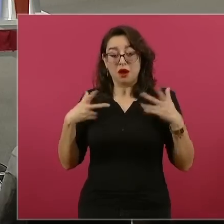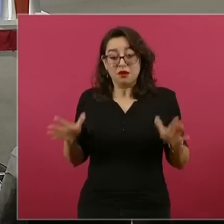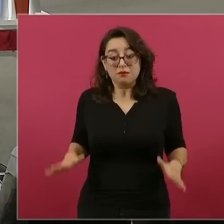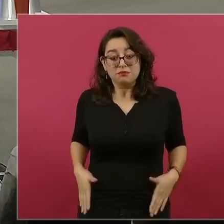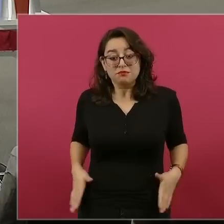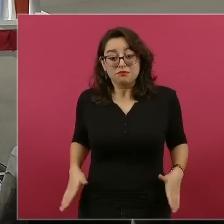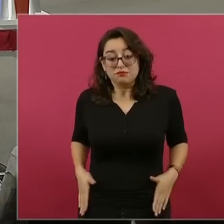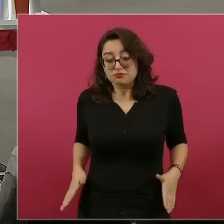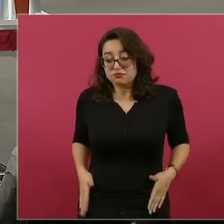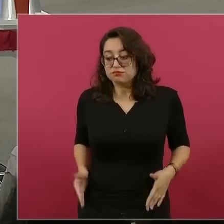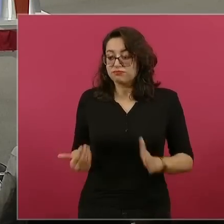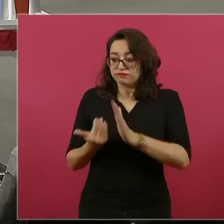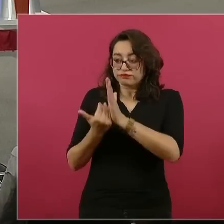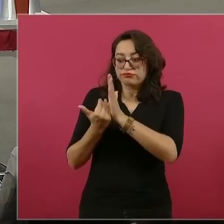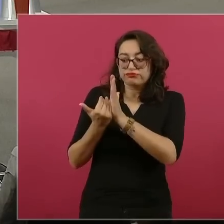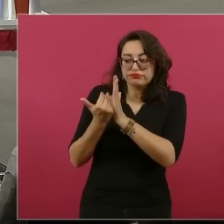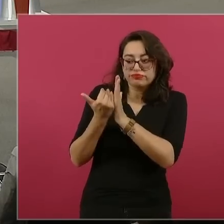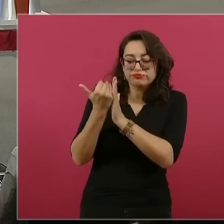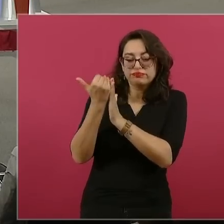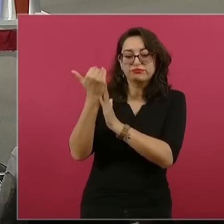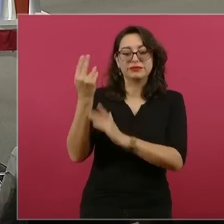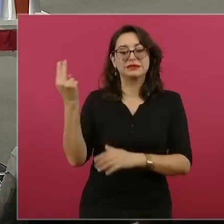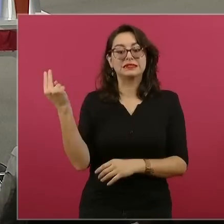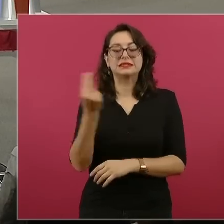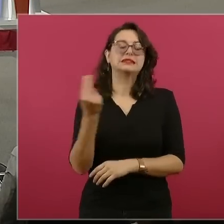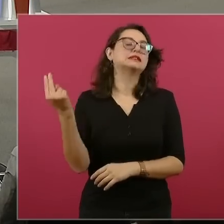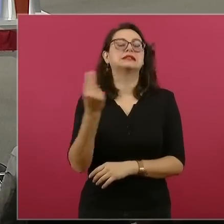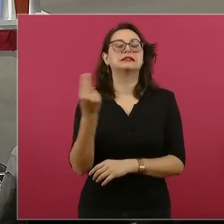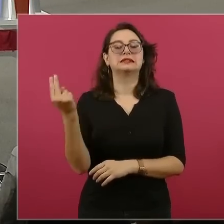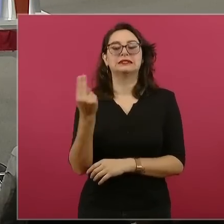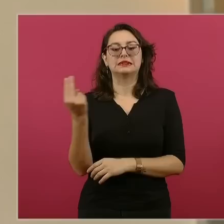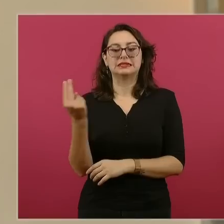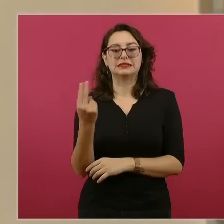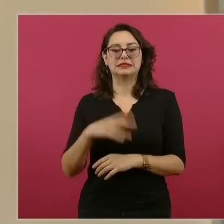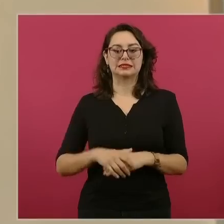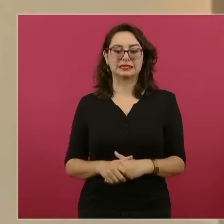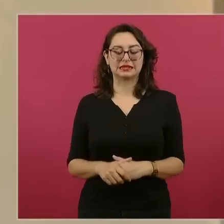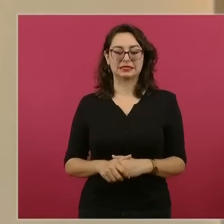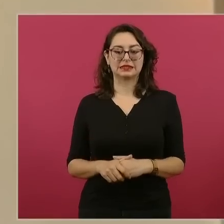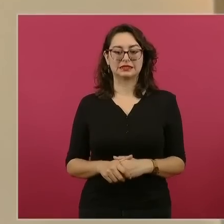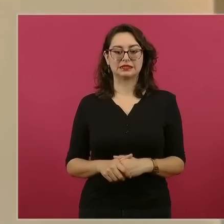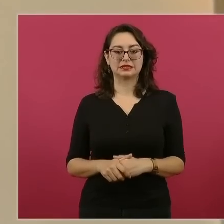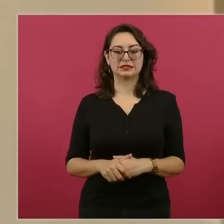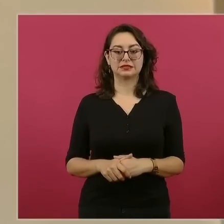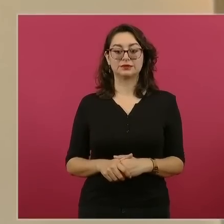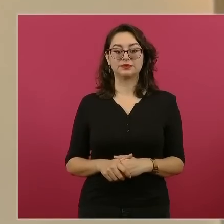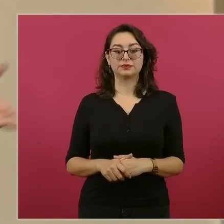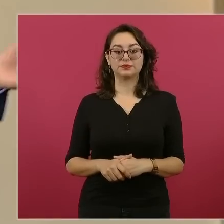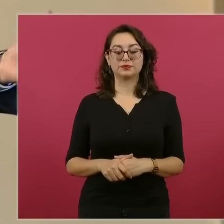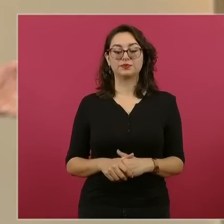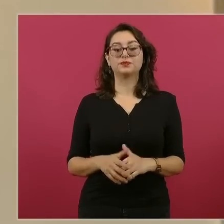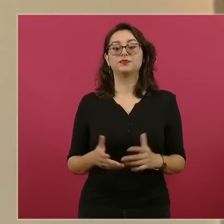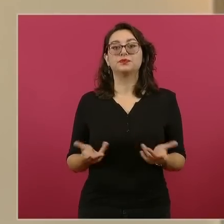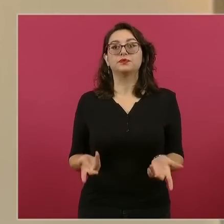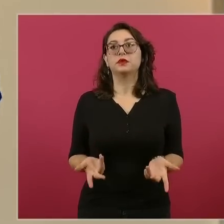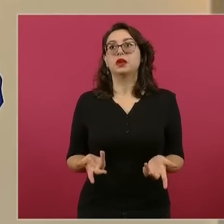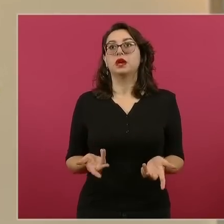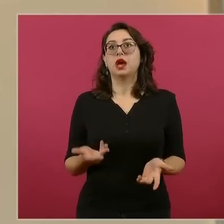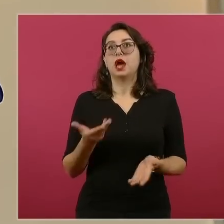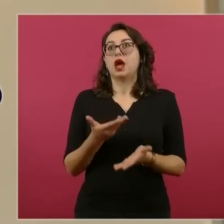Plantean, o sea, en los tiempos actuales dirían los técnicos